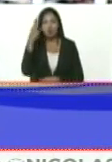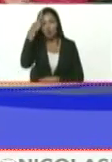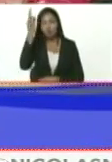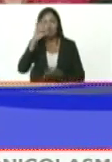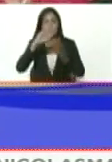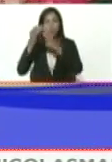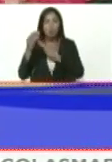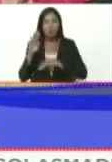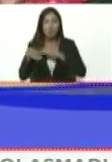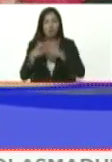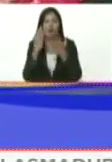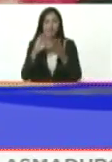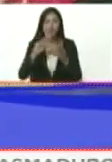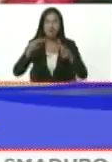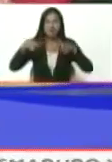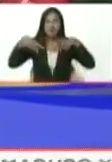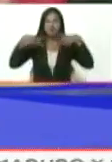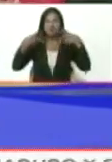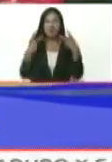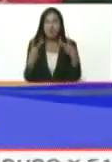comunales actualizados.